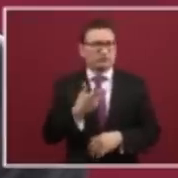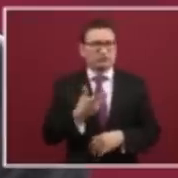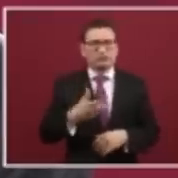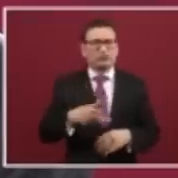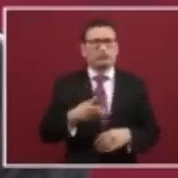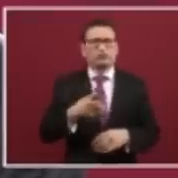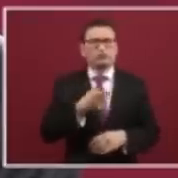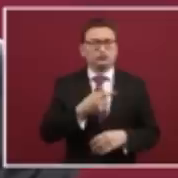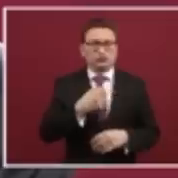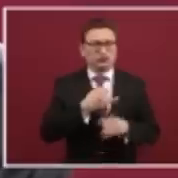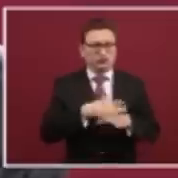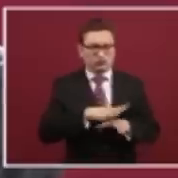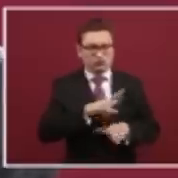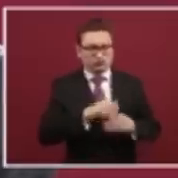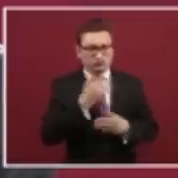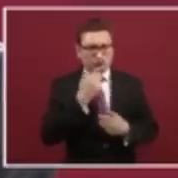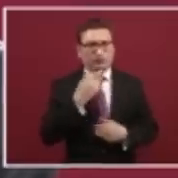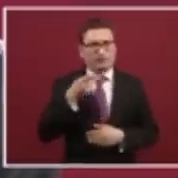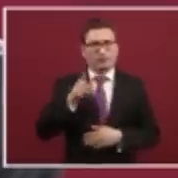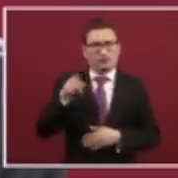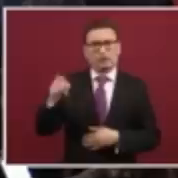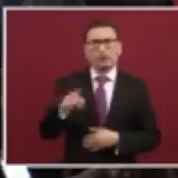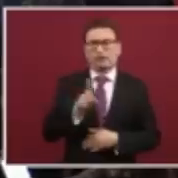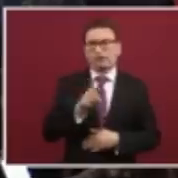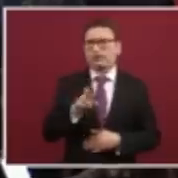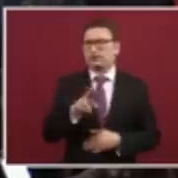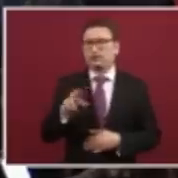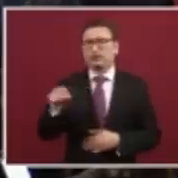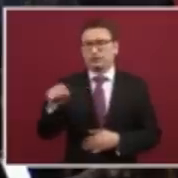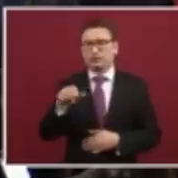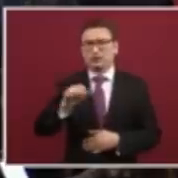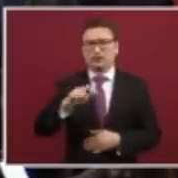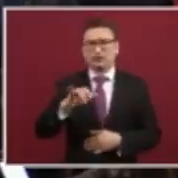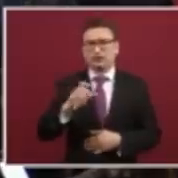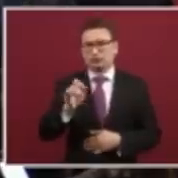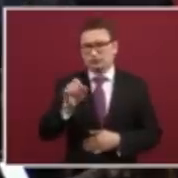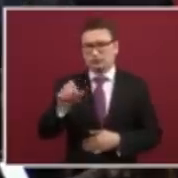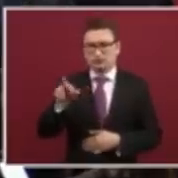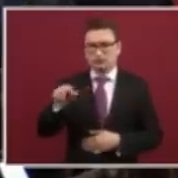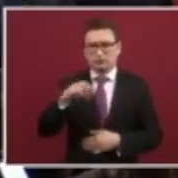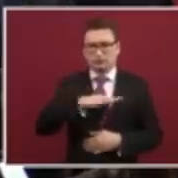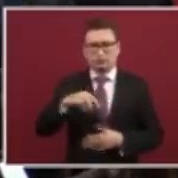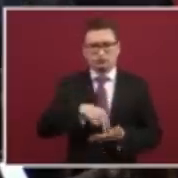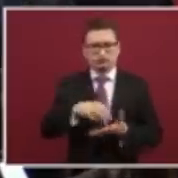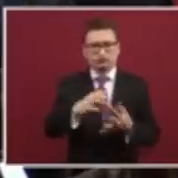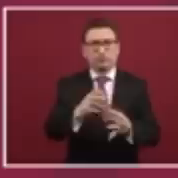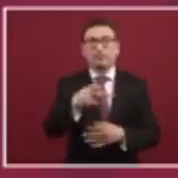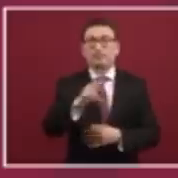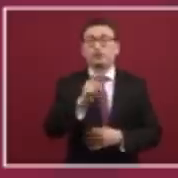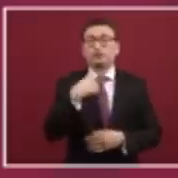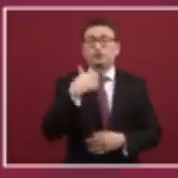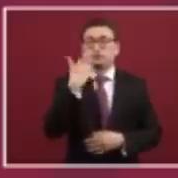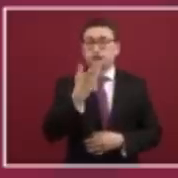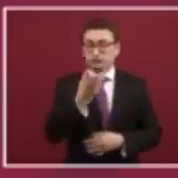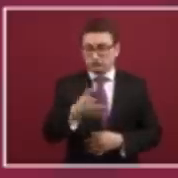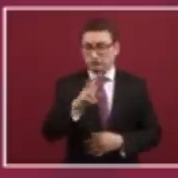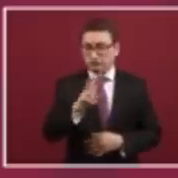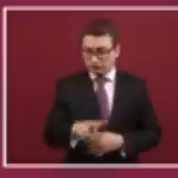la información, pero aquí el doctor Alcocer puede hablar de esto. Lo que sí quiero,